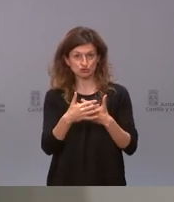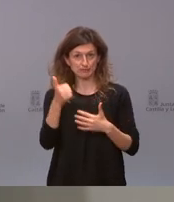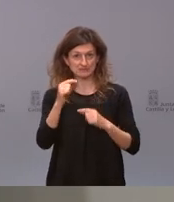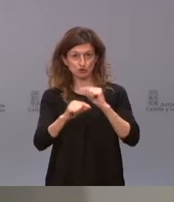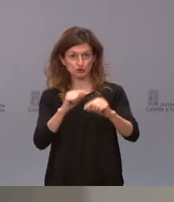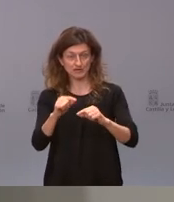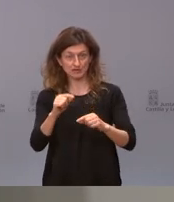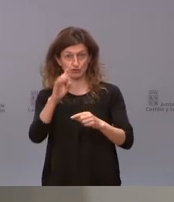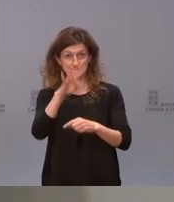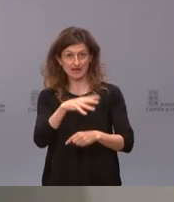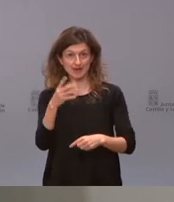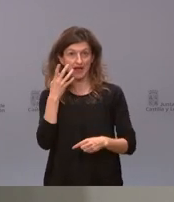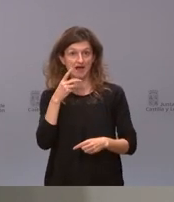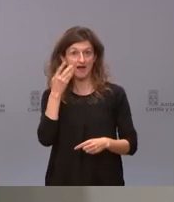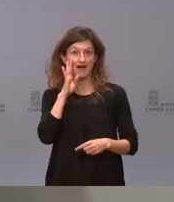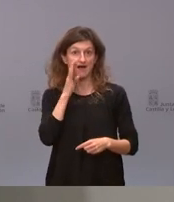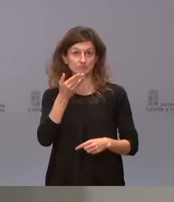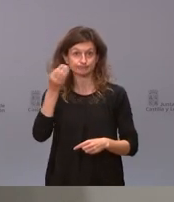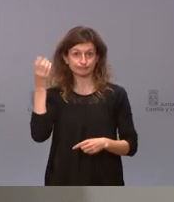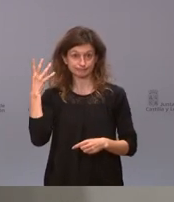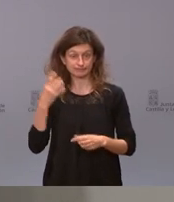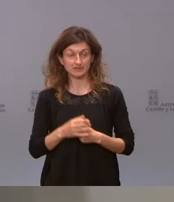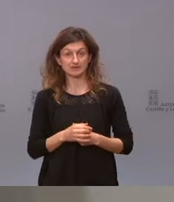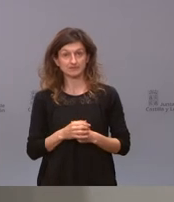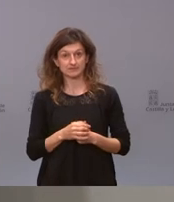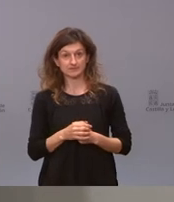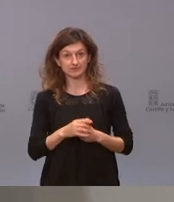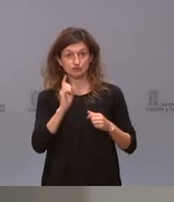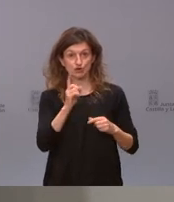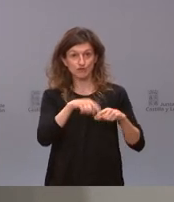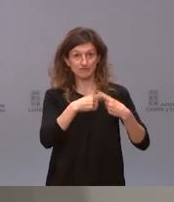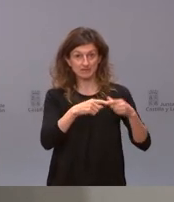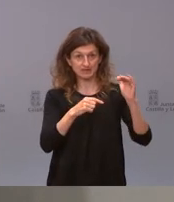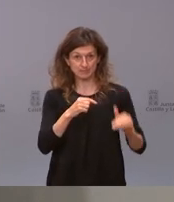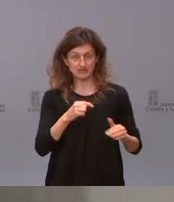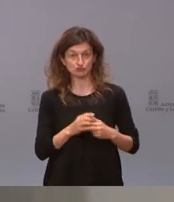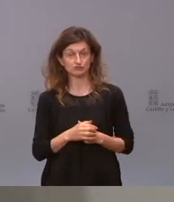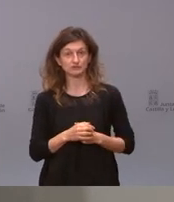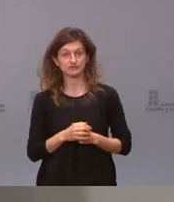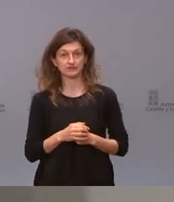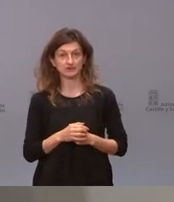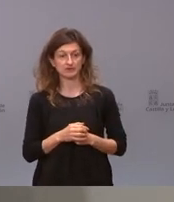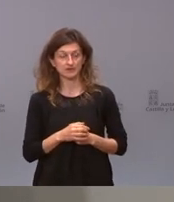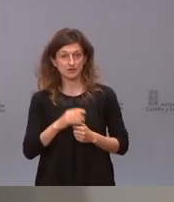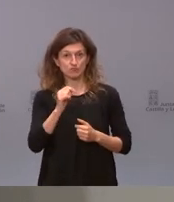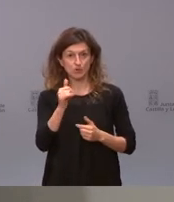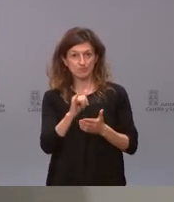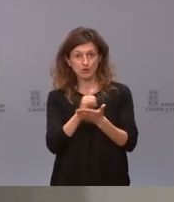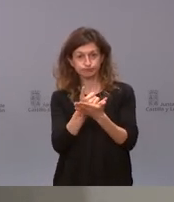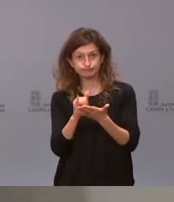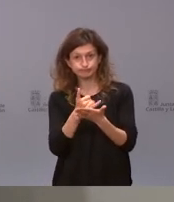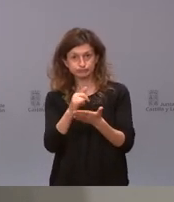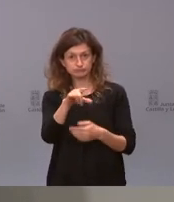en la tabla que les he enseñado son más los mixtos que los exclusivamente familiares y es por eso porque se va identificando muchos más